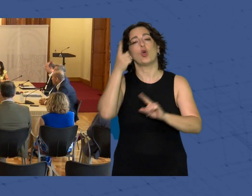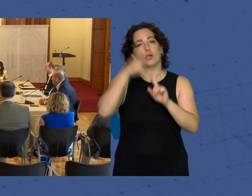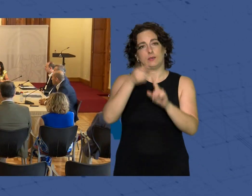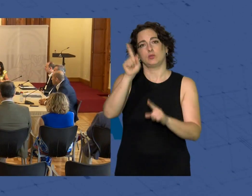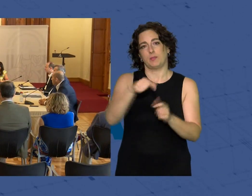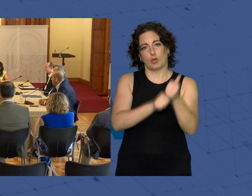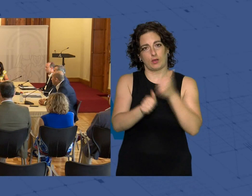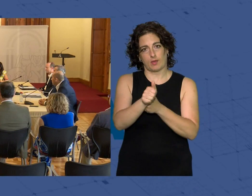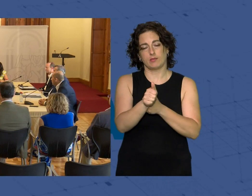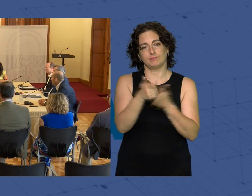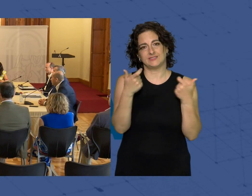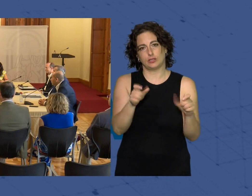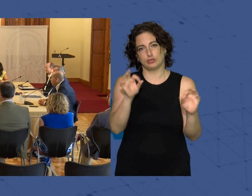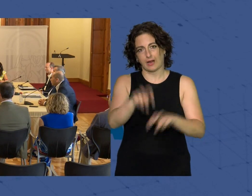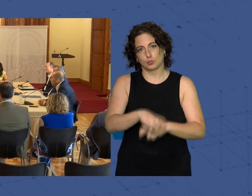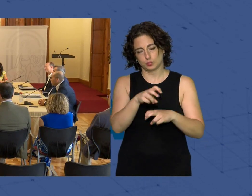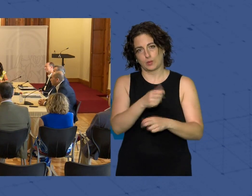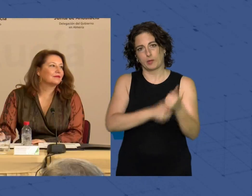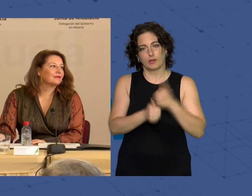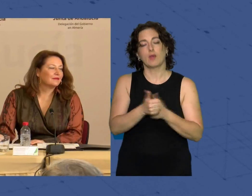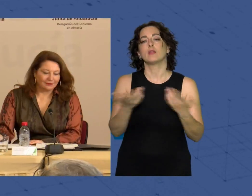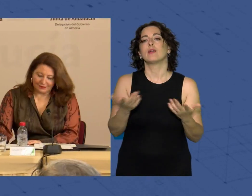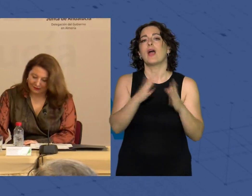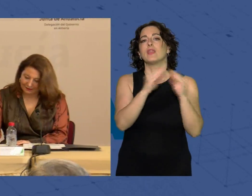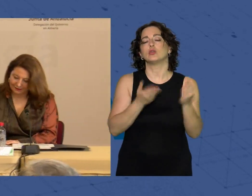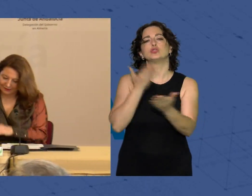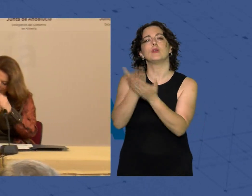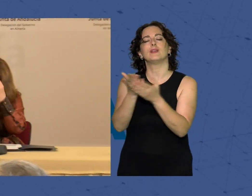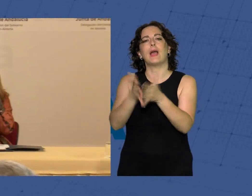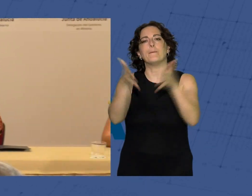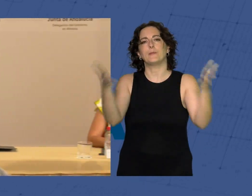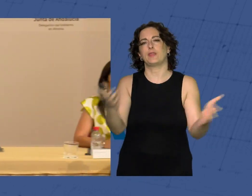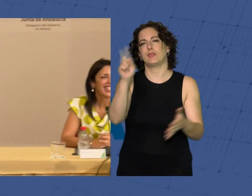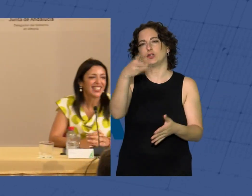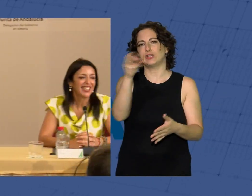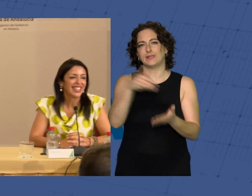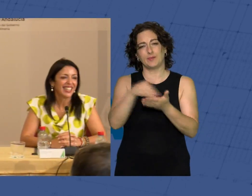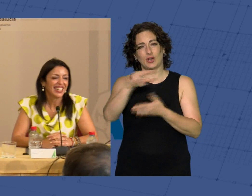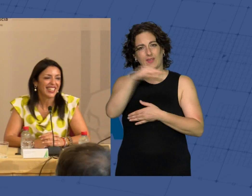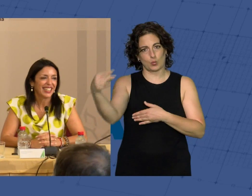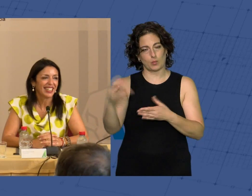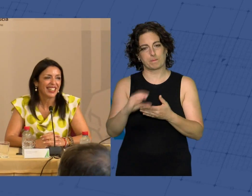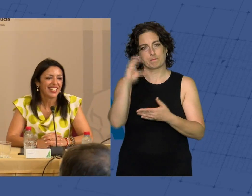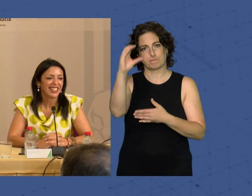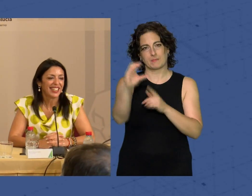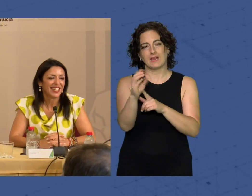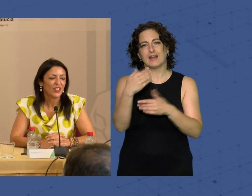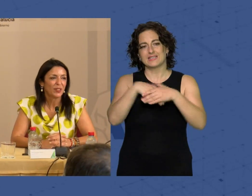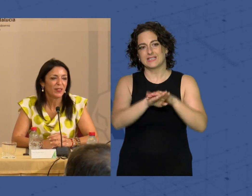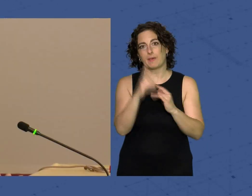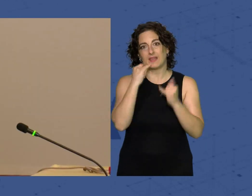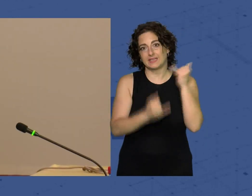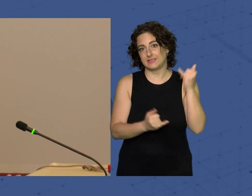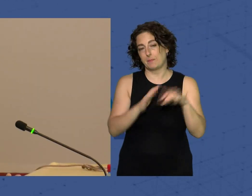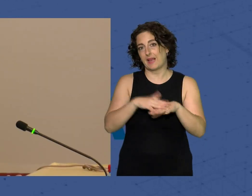primordiales para el sector agrícola Andalucía ha solicitado la ampliación en 130 millones de euros de la reserva de crisis para